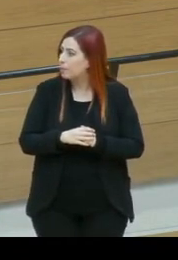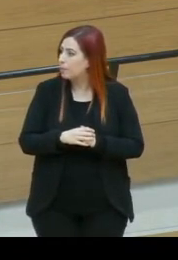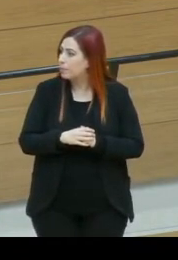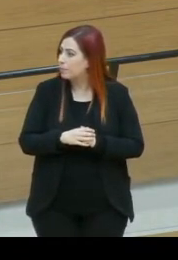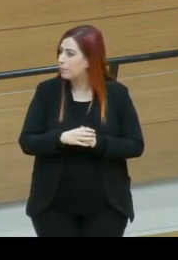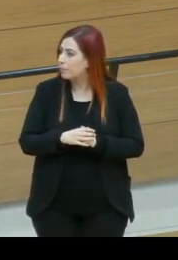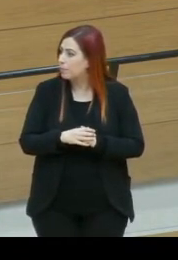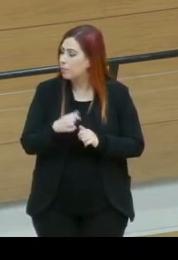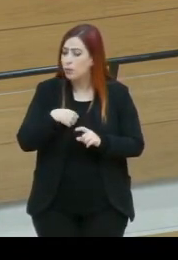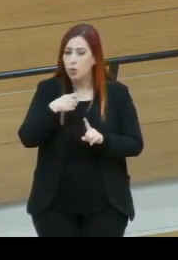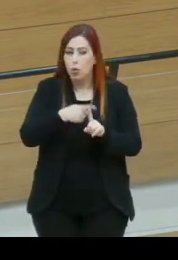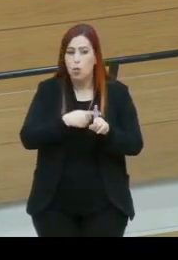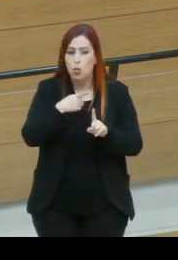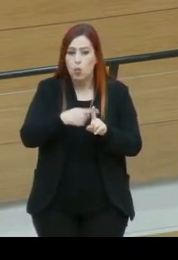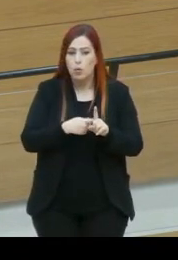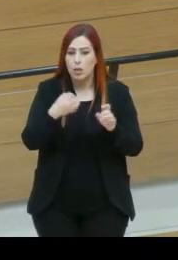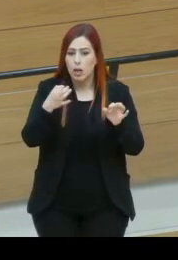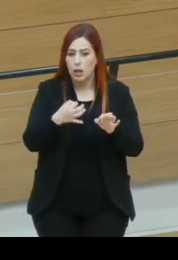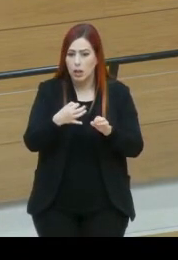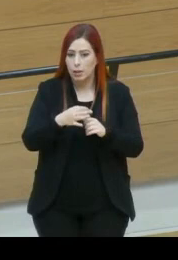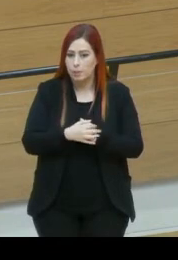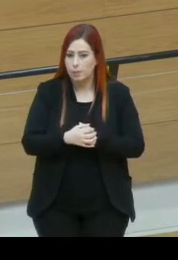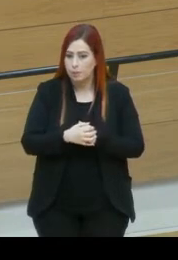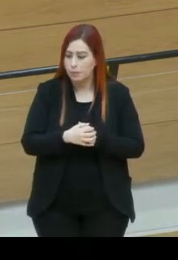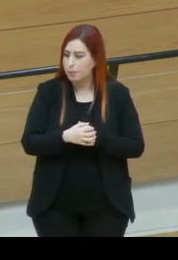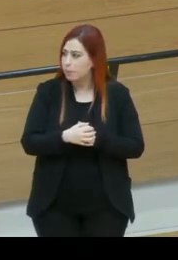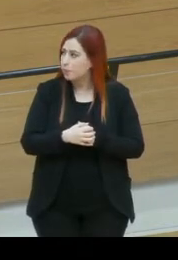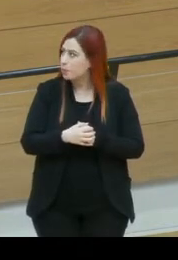Lo que utilizo es,